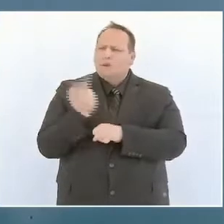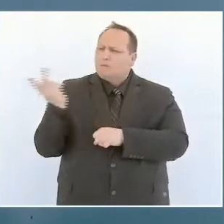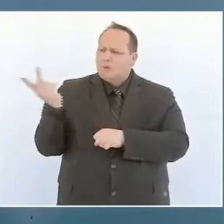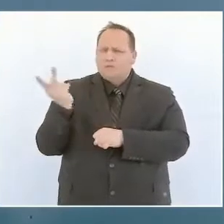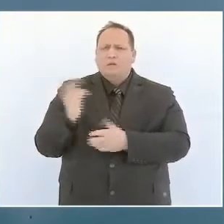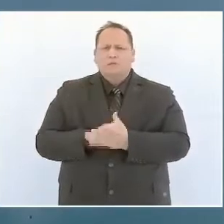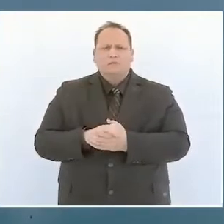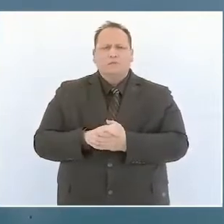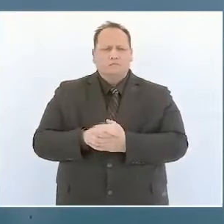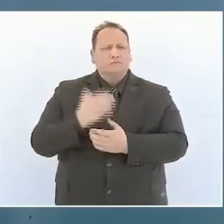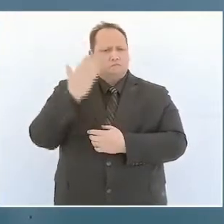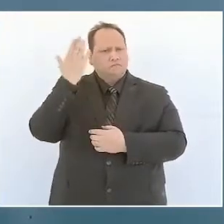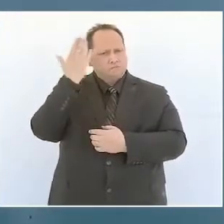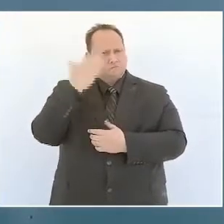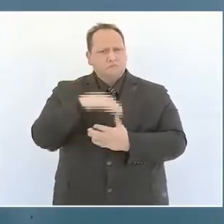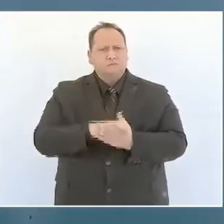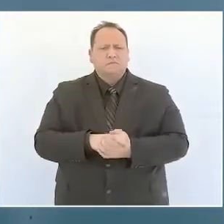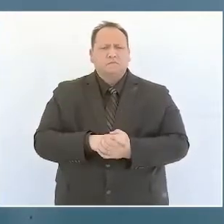aplican